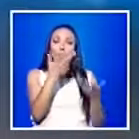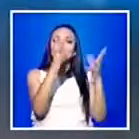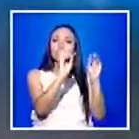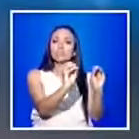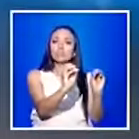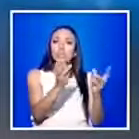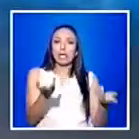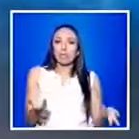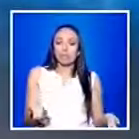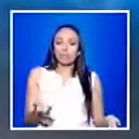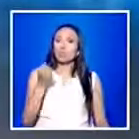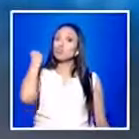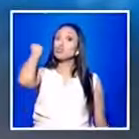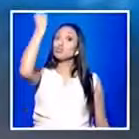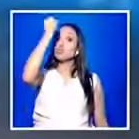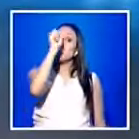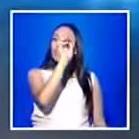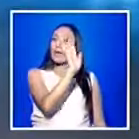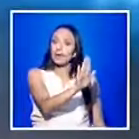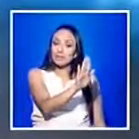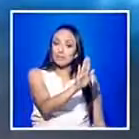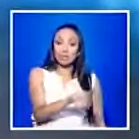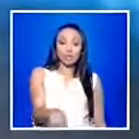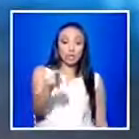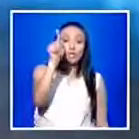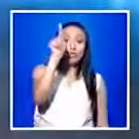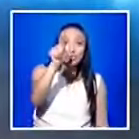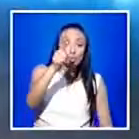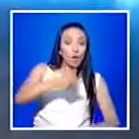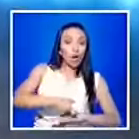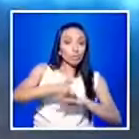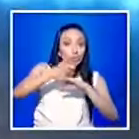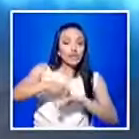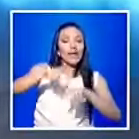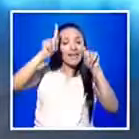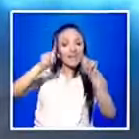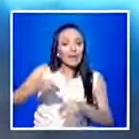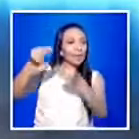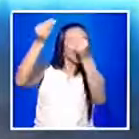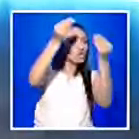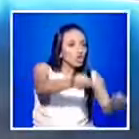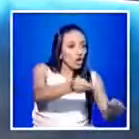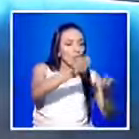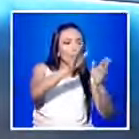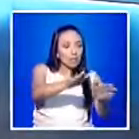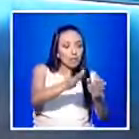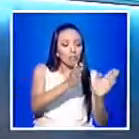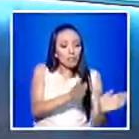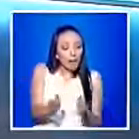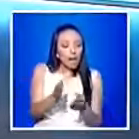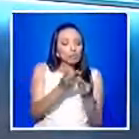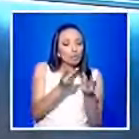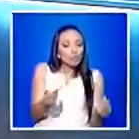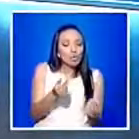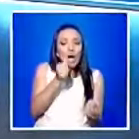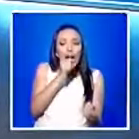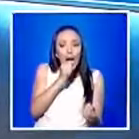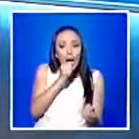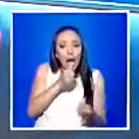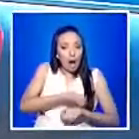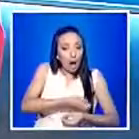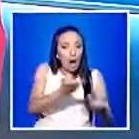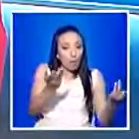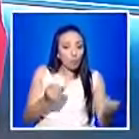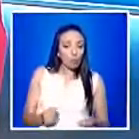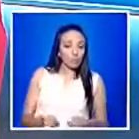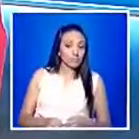vital. Es un derecho y es la responsabilidad de las autoridades poder dotar de planes para abastecer a toda la comunidad de